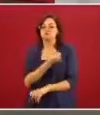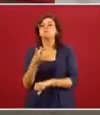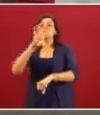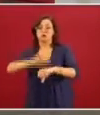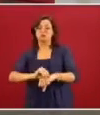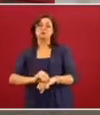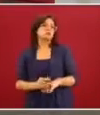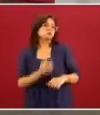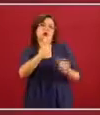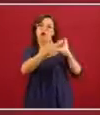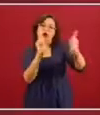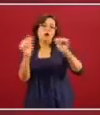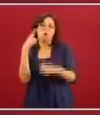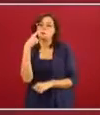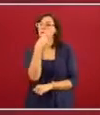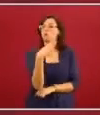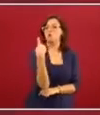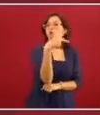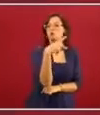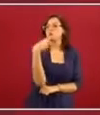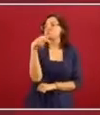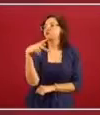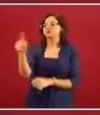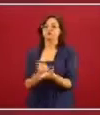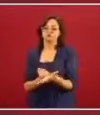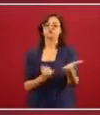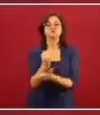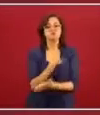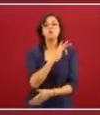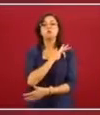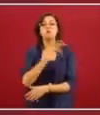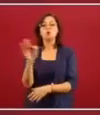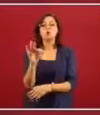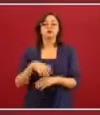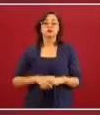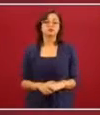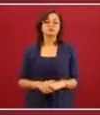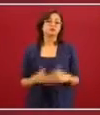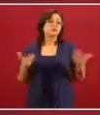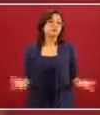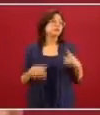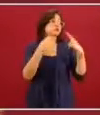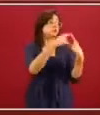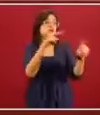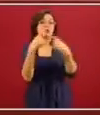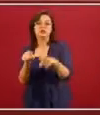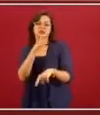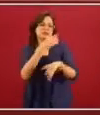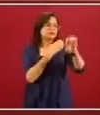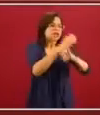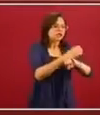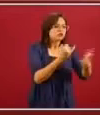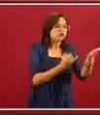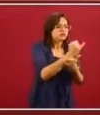ámbito de su competencia ellas y ellos deben tomar y pueden tomar. No debe extrañar que haya diversidad y que en un estado se